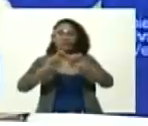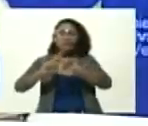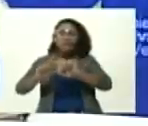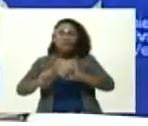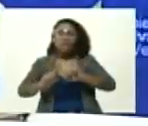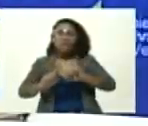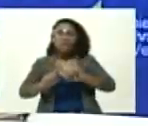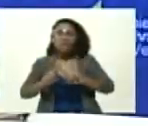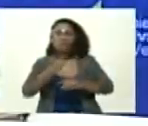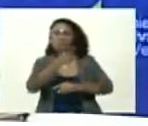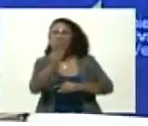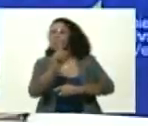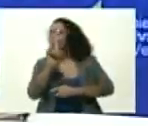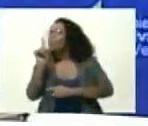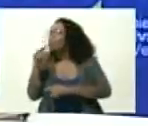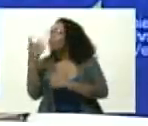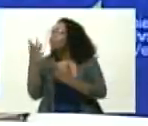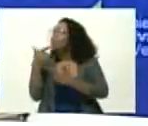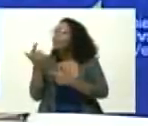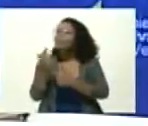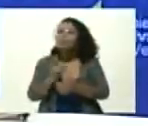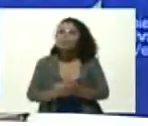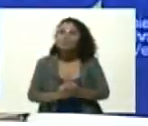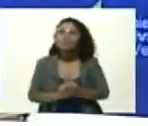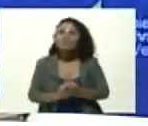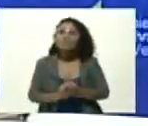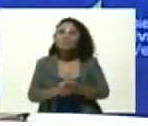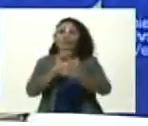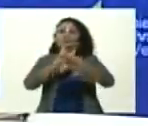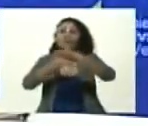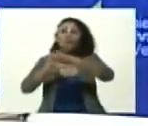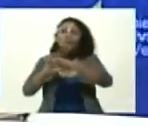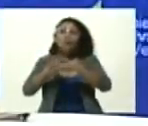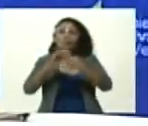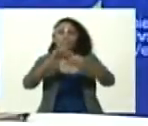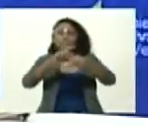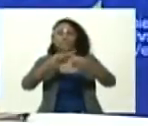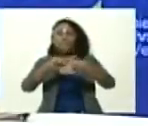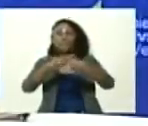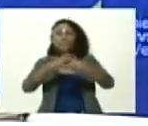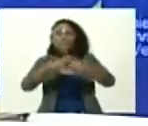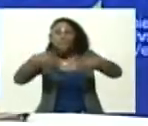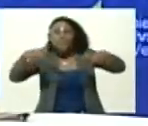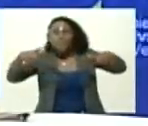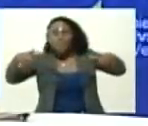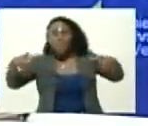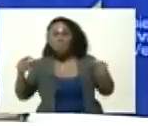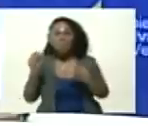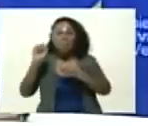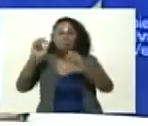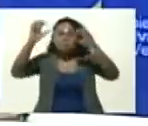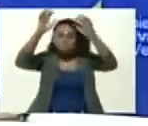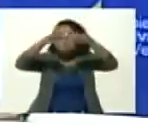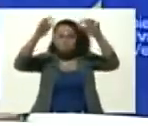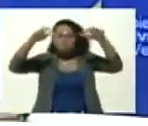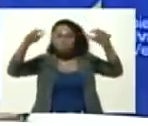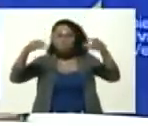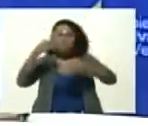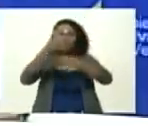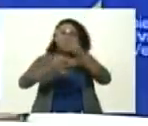¿cómo que la llaman ustedes? Las llamadas ondas tropicales, que son trombos de lluvia que